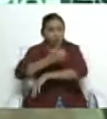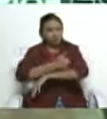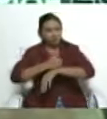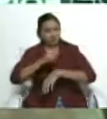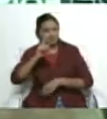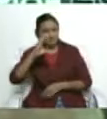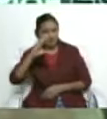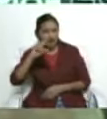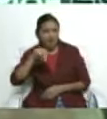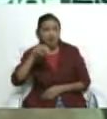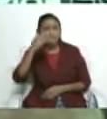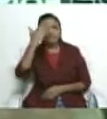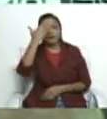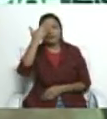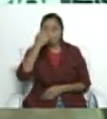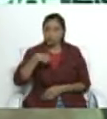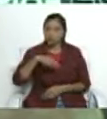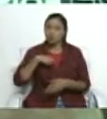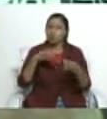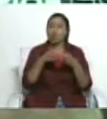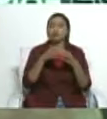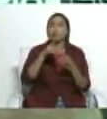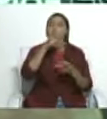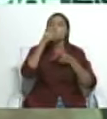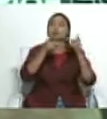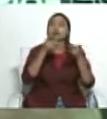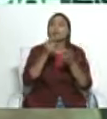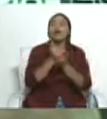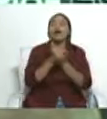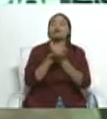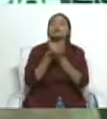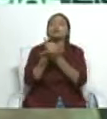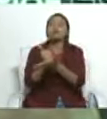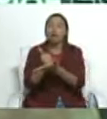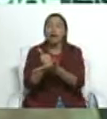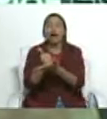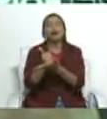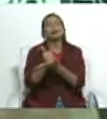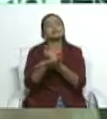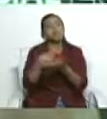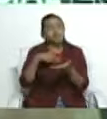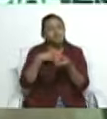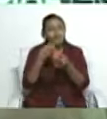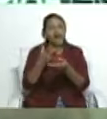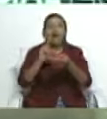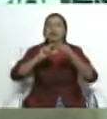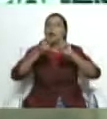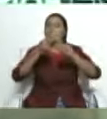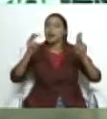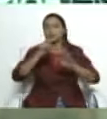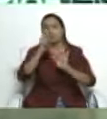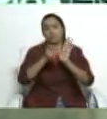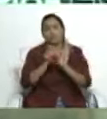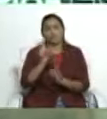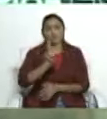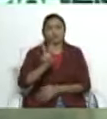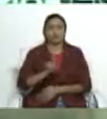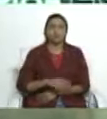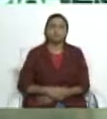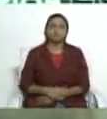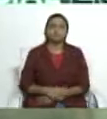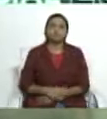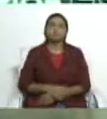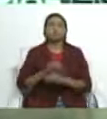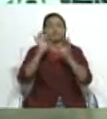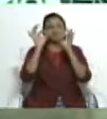una organización política para ayudar a mantener la paz en nuestra Venezuela. El camino